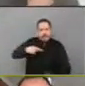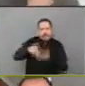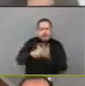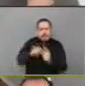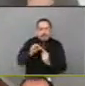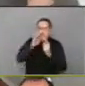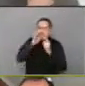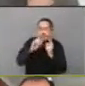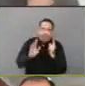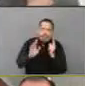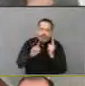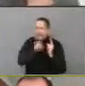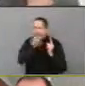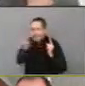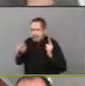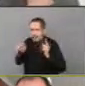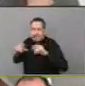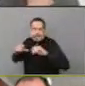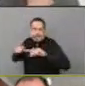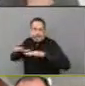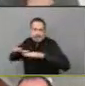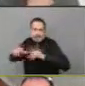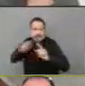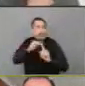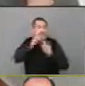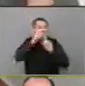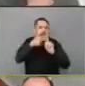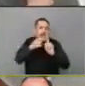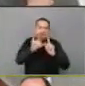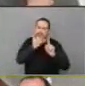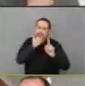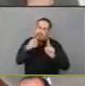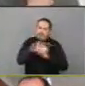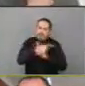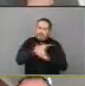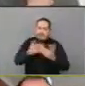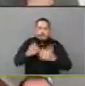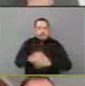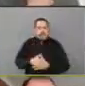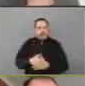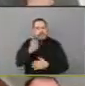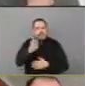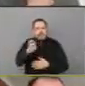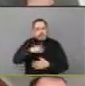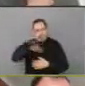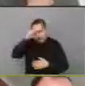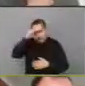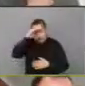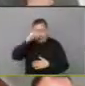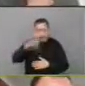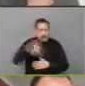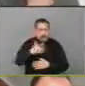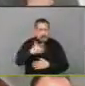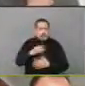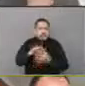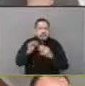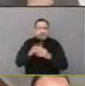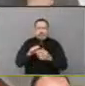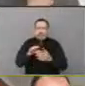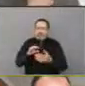que el propio evento. Entonces, en este sentido, yo